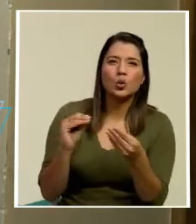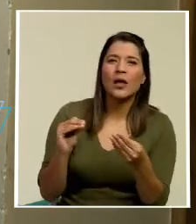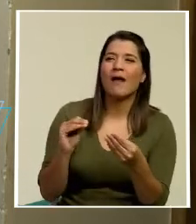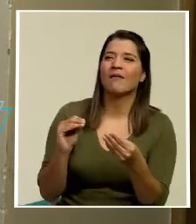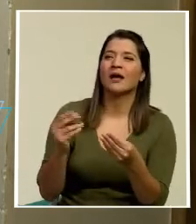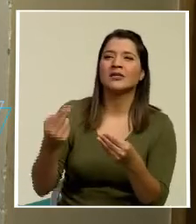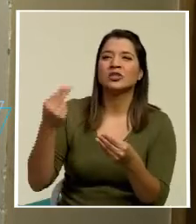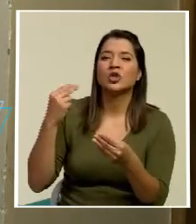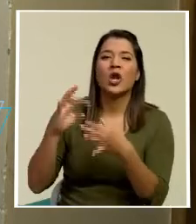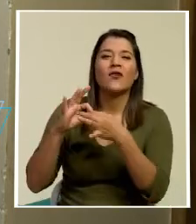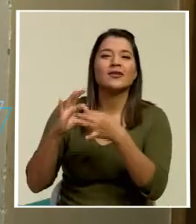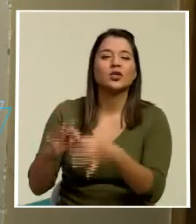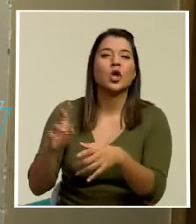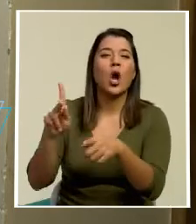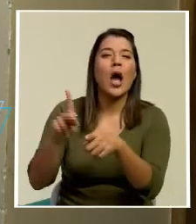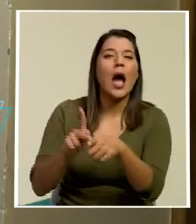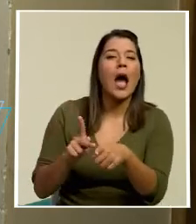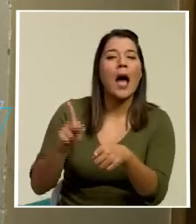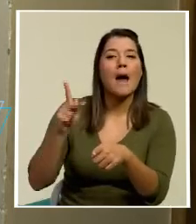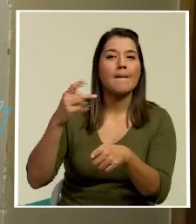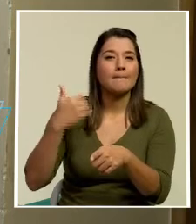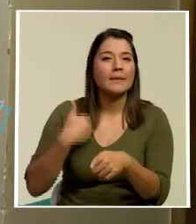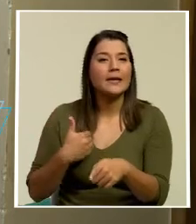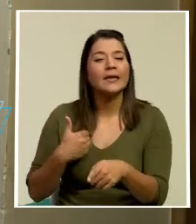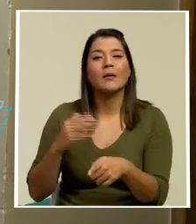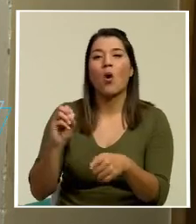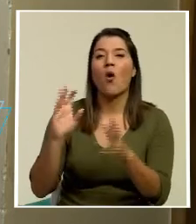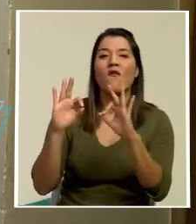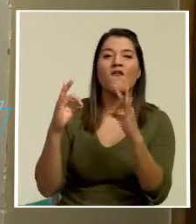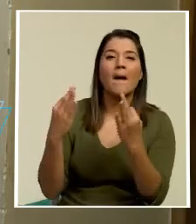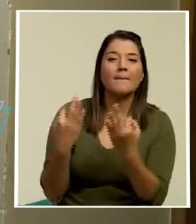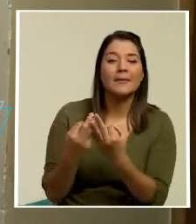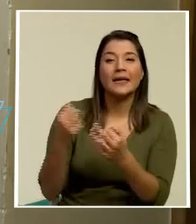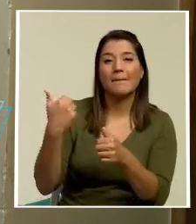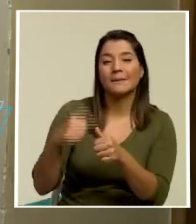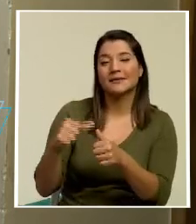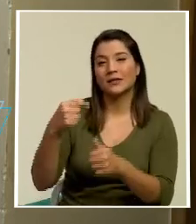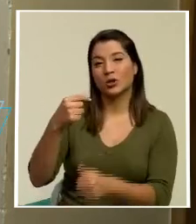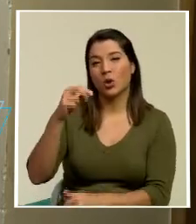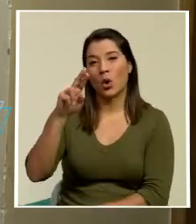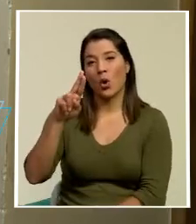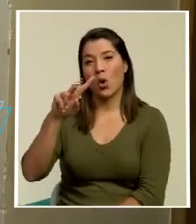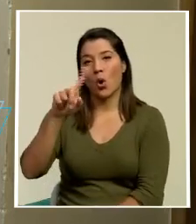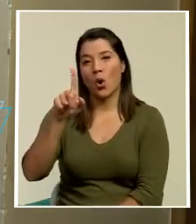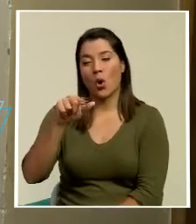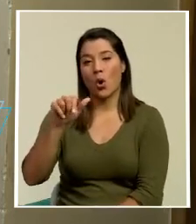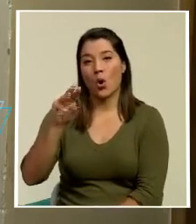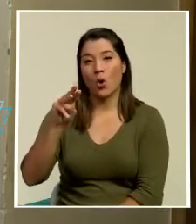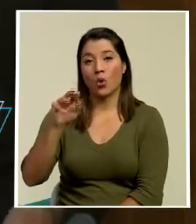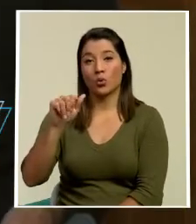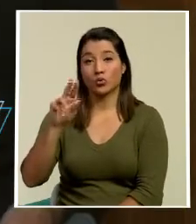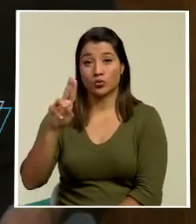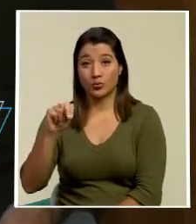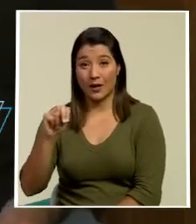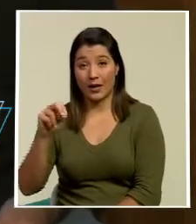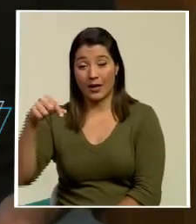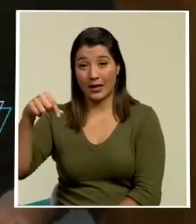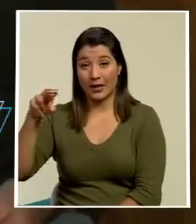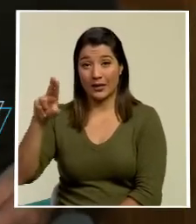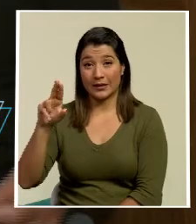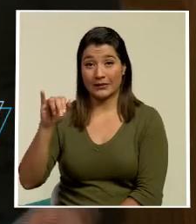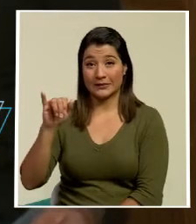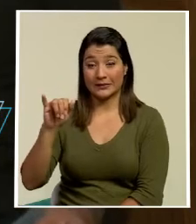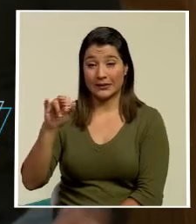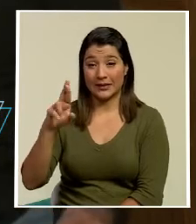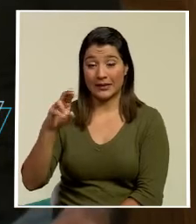primos y parientes, los Quirós, los Guzmán Quirós. Entonces ahí fui con